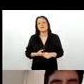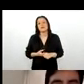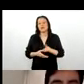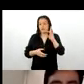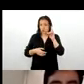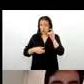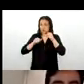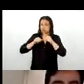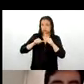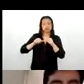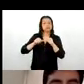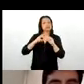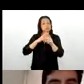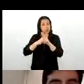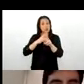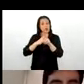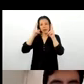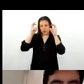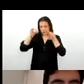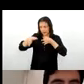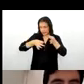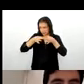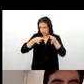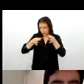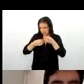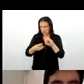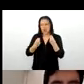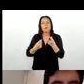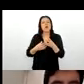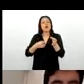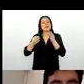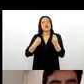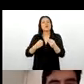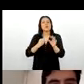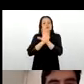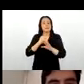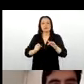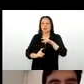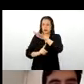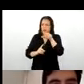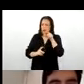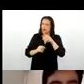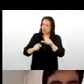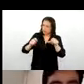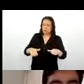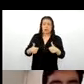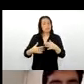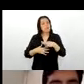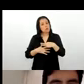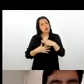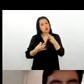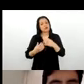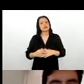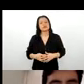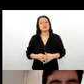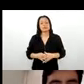conservadas, ¿no? Para el tema de la explicación y la interpretación ambiental y es un área muy interesante, ¿no?